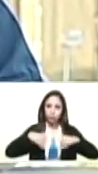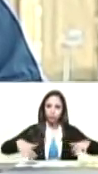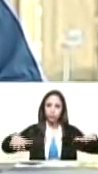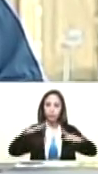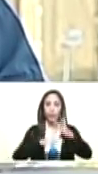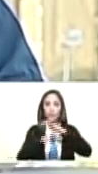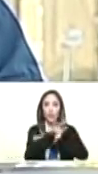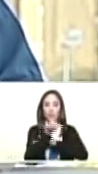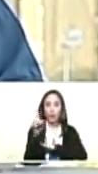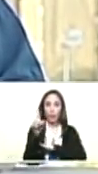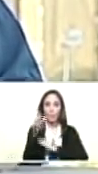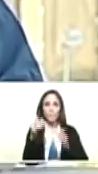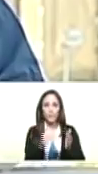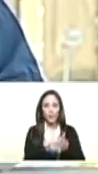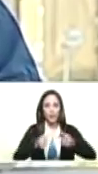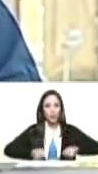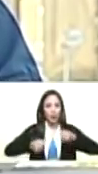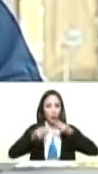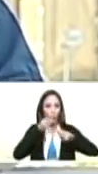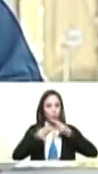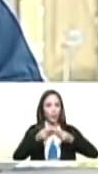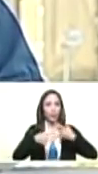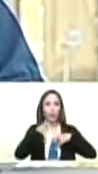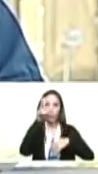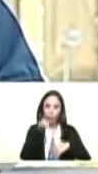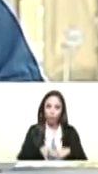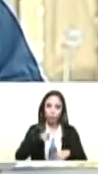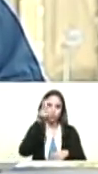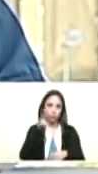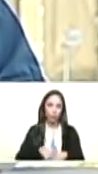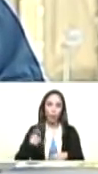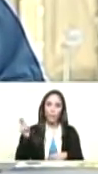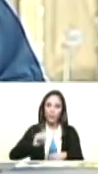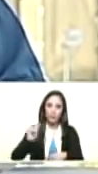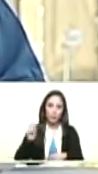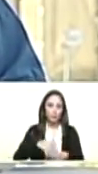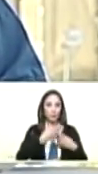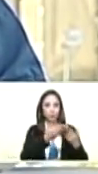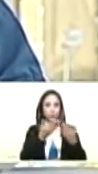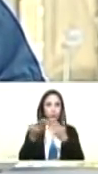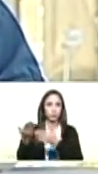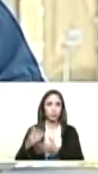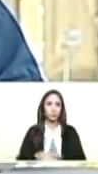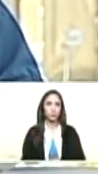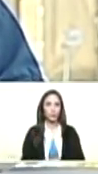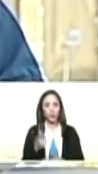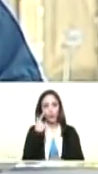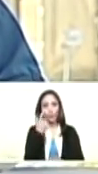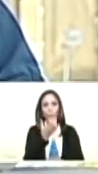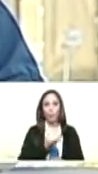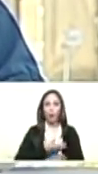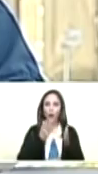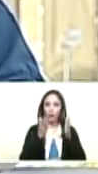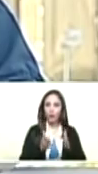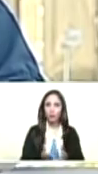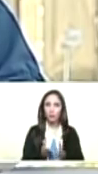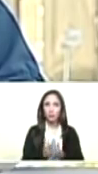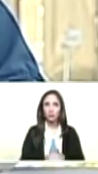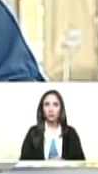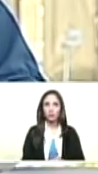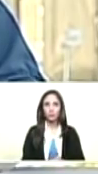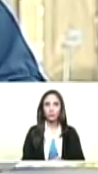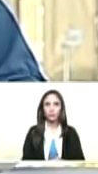CLAS consolidados. Aquí se encuentra gente como la alcaldesa hoy de Caracas,